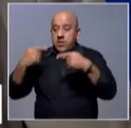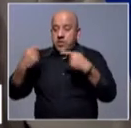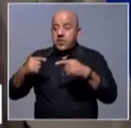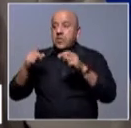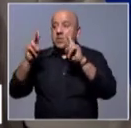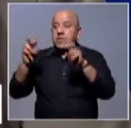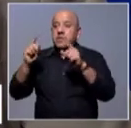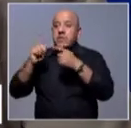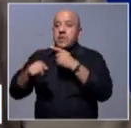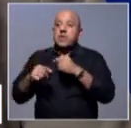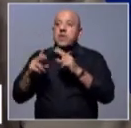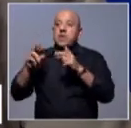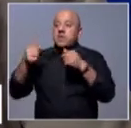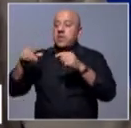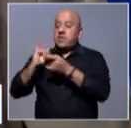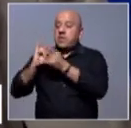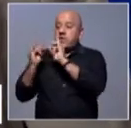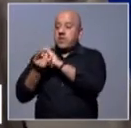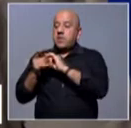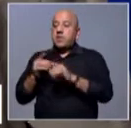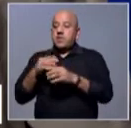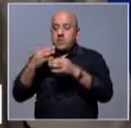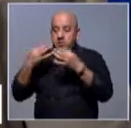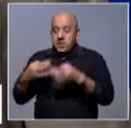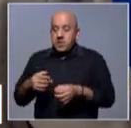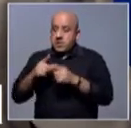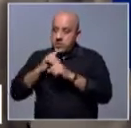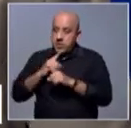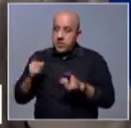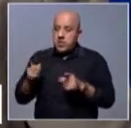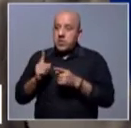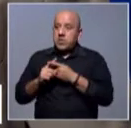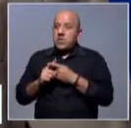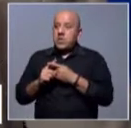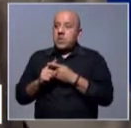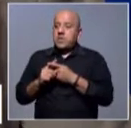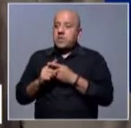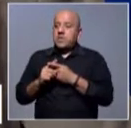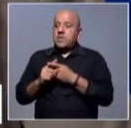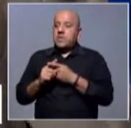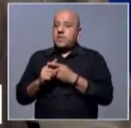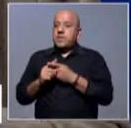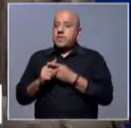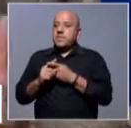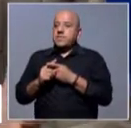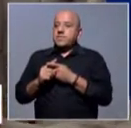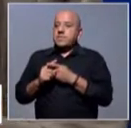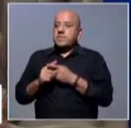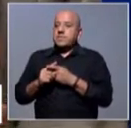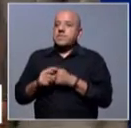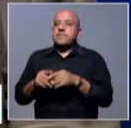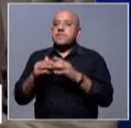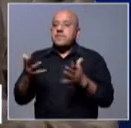esos temas se deberían dar en el ámbito del parlamento oportunamente y no como consecuencia de una de lo que debía ser